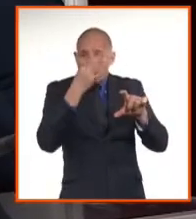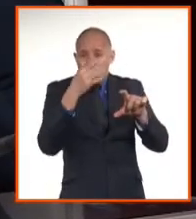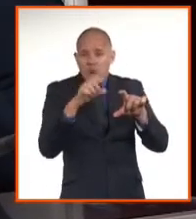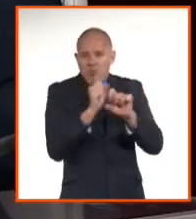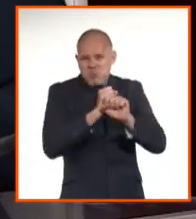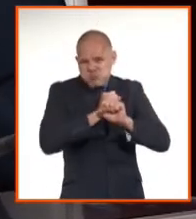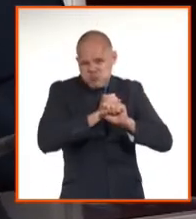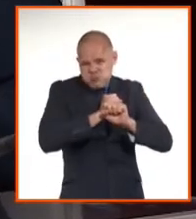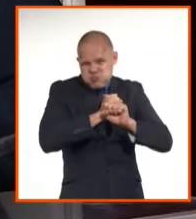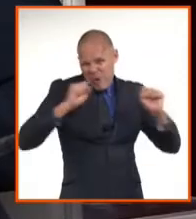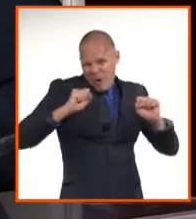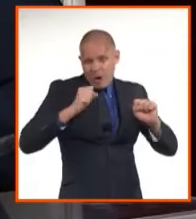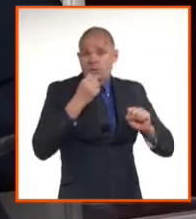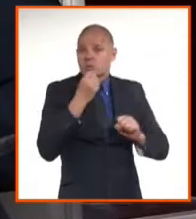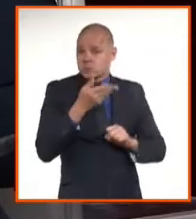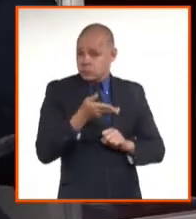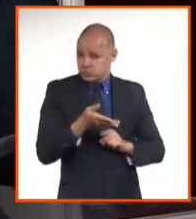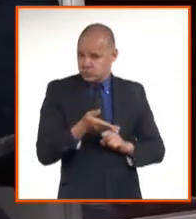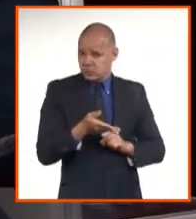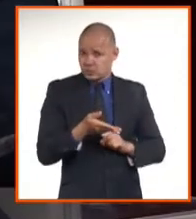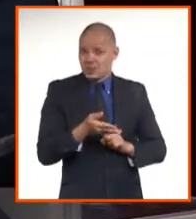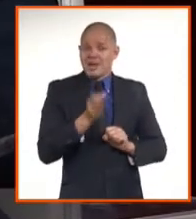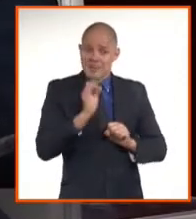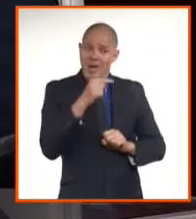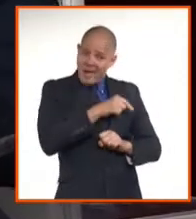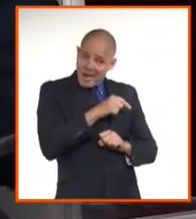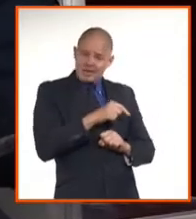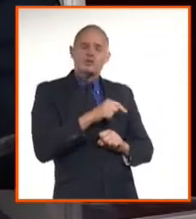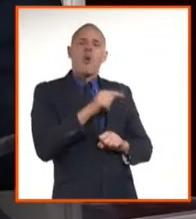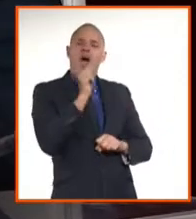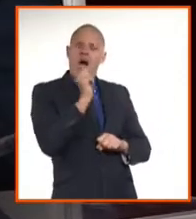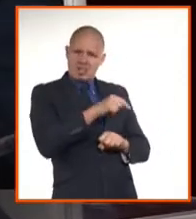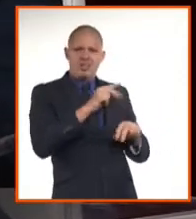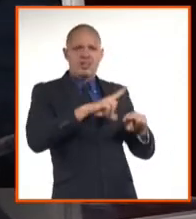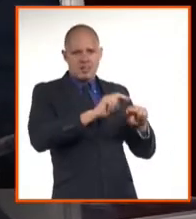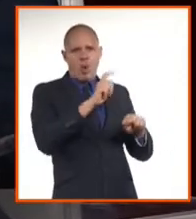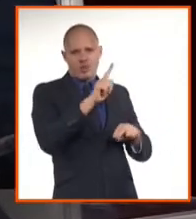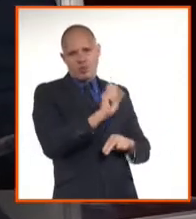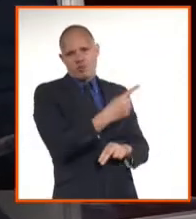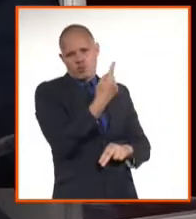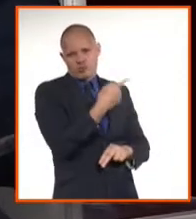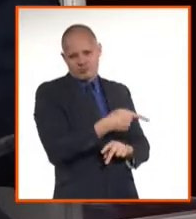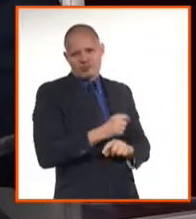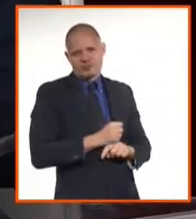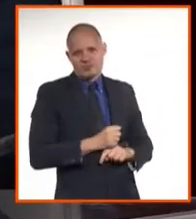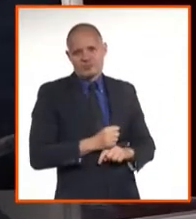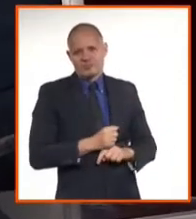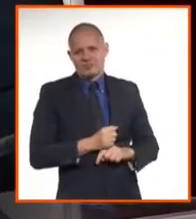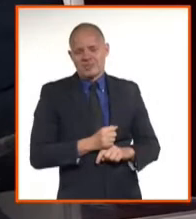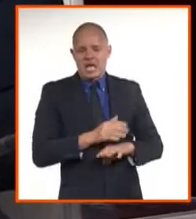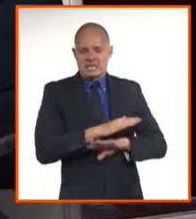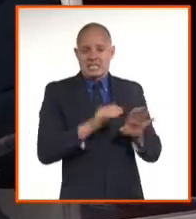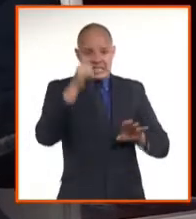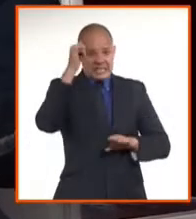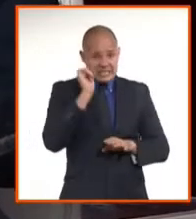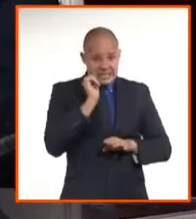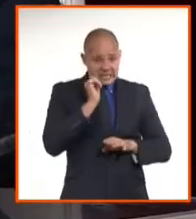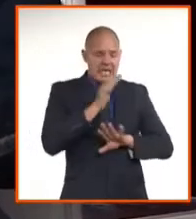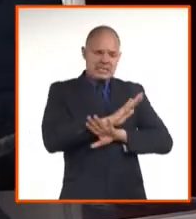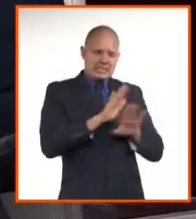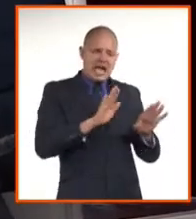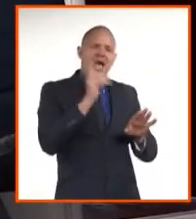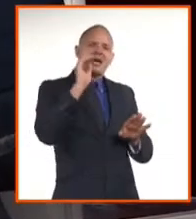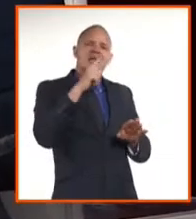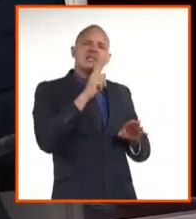la situación que tiene. Eso es lo que nos pasó en efecto. En este momento, después de la parada de sábado, se enfrió la caldera,